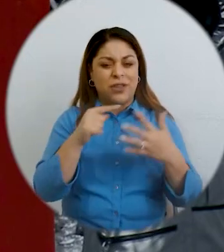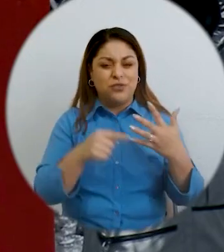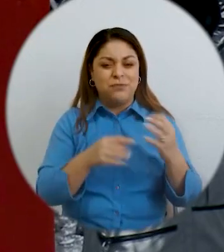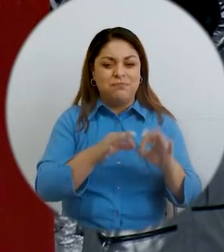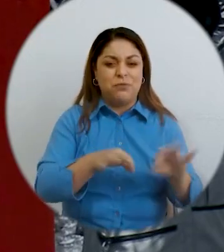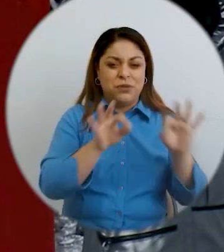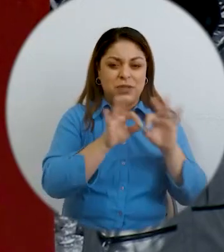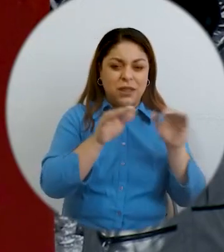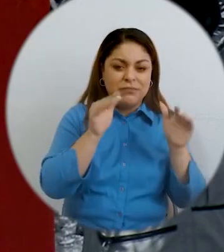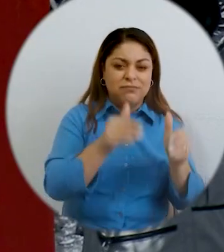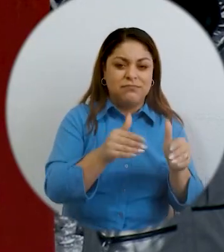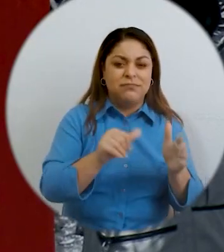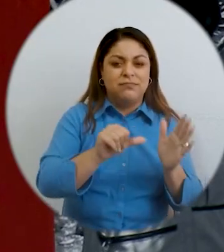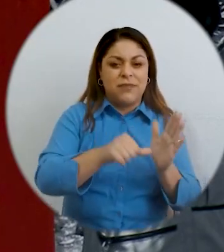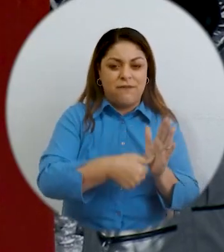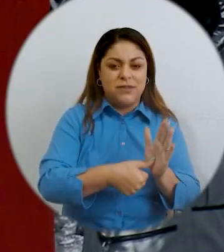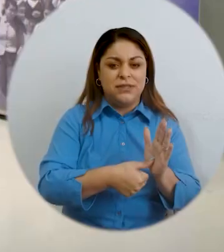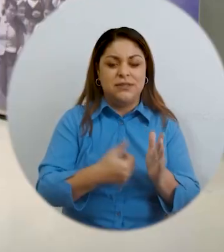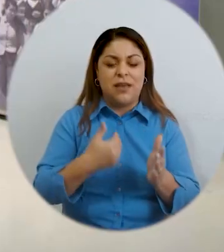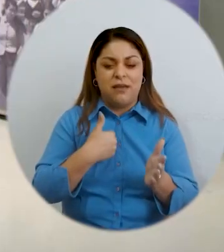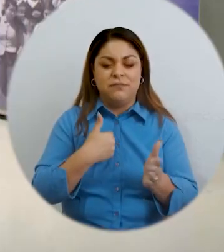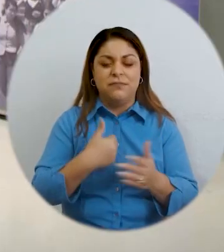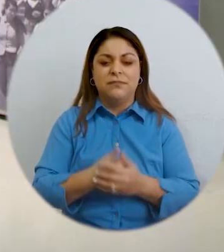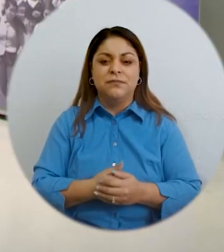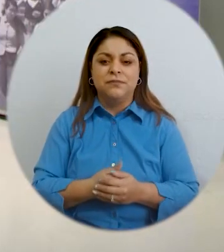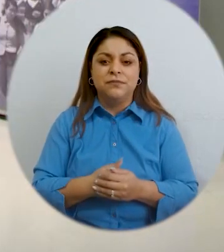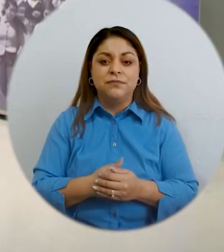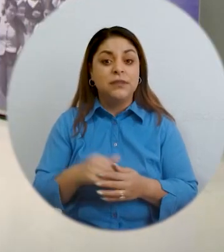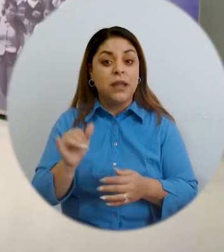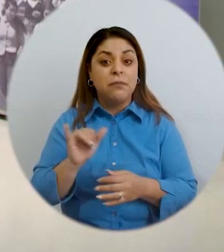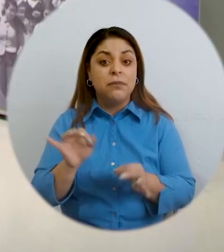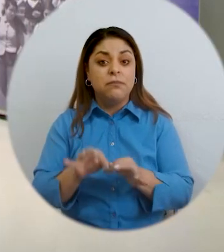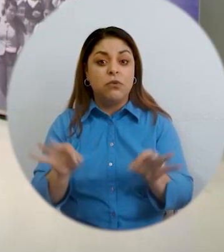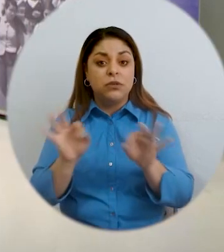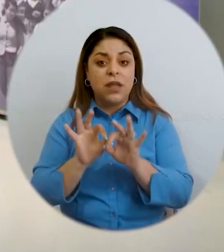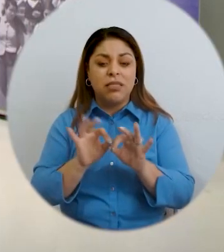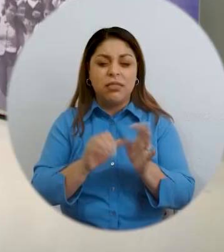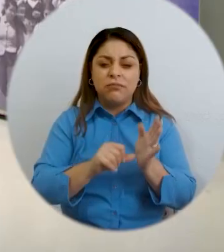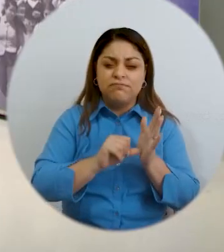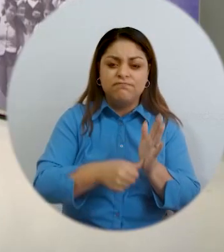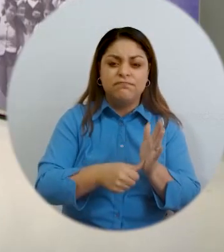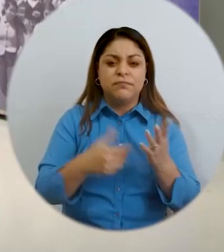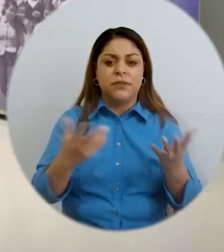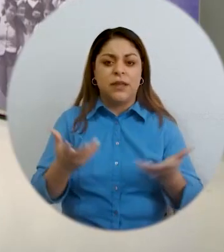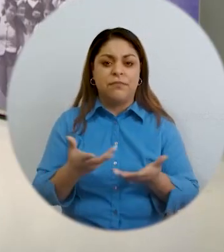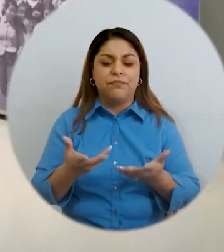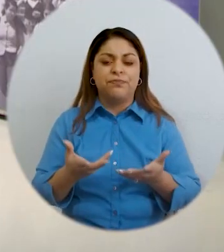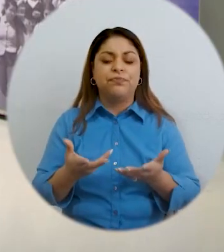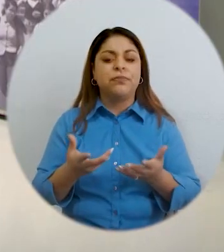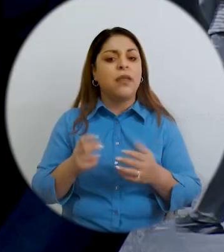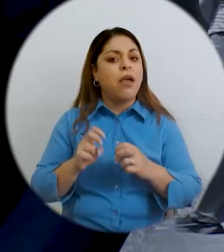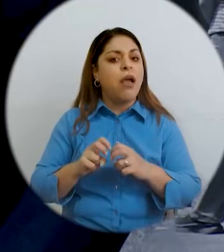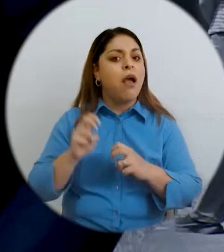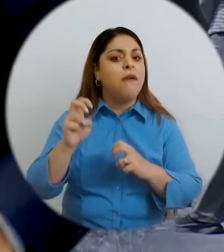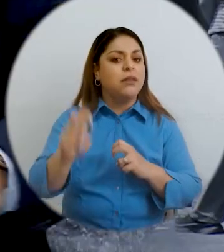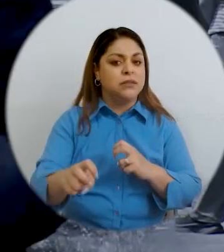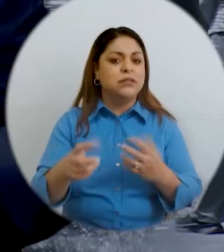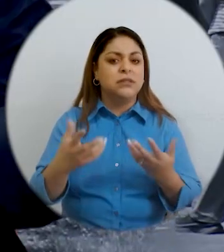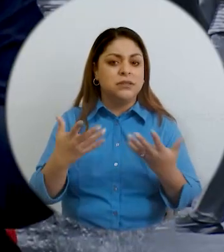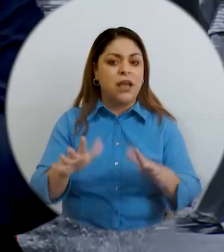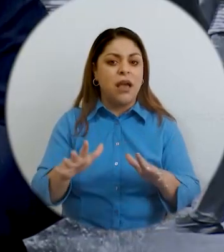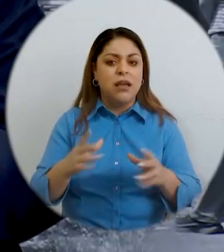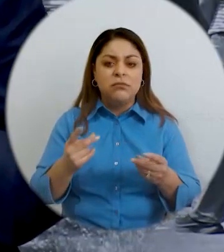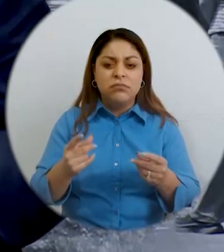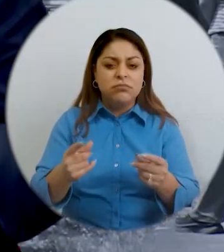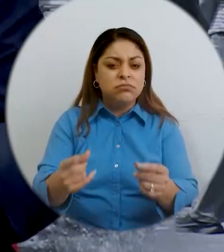han sido temas a los que se les ha dado muchísimo énfasis. Sí, yo diría que es importante recalcar pues, el avance, esa